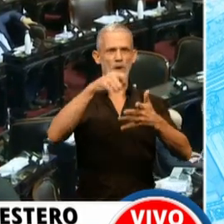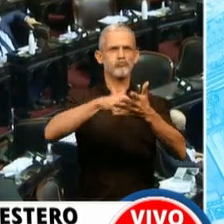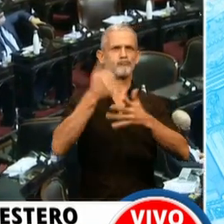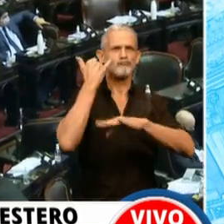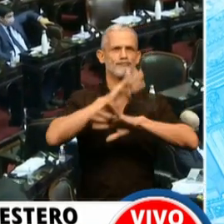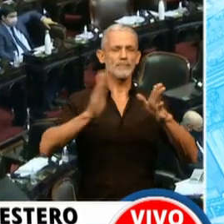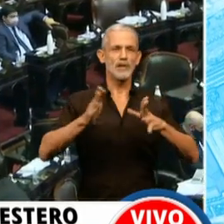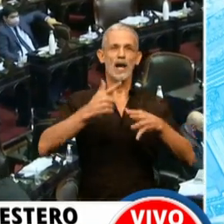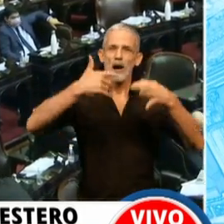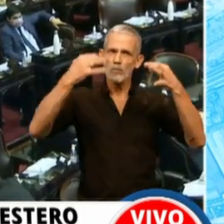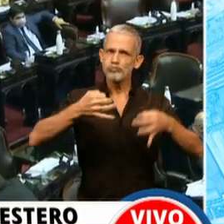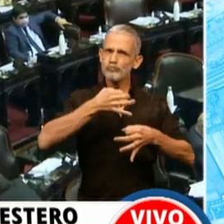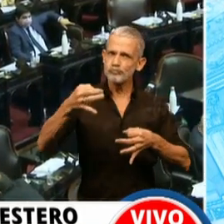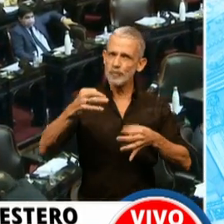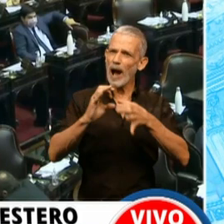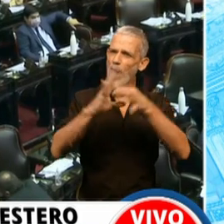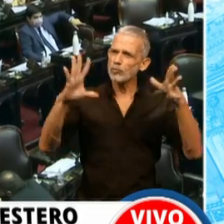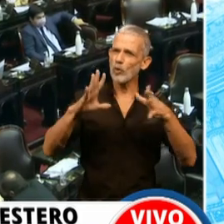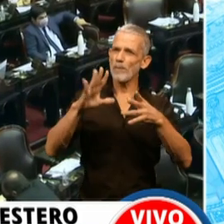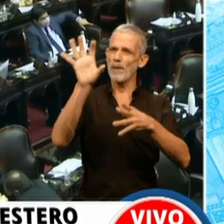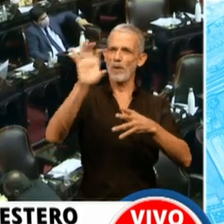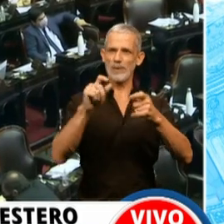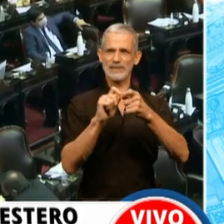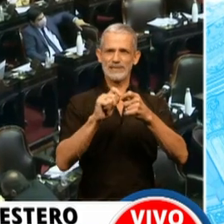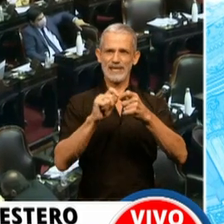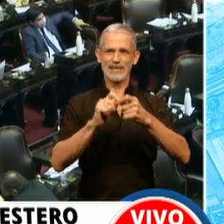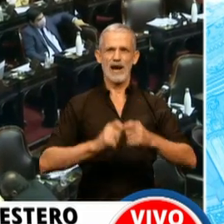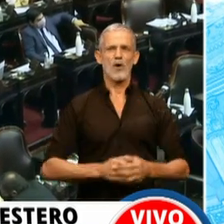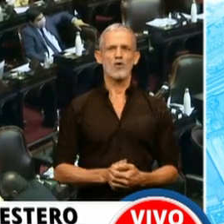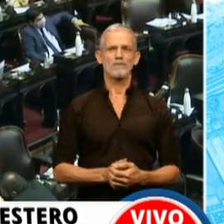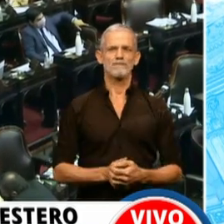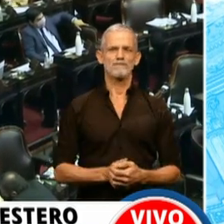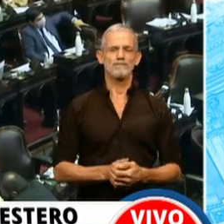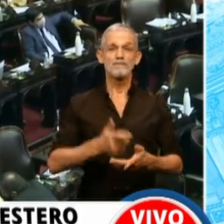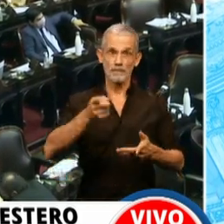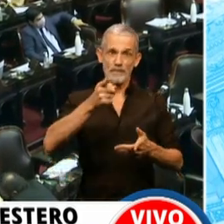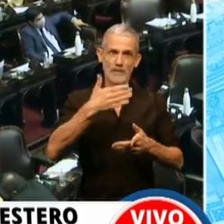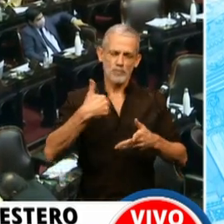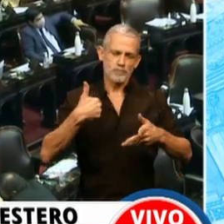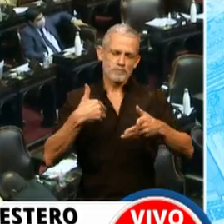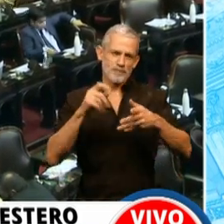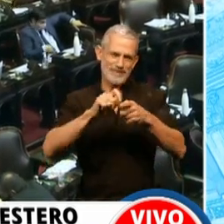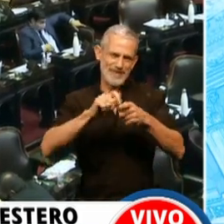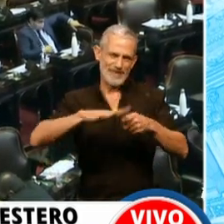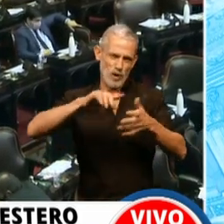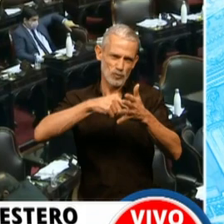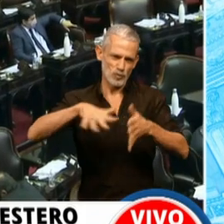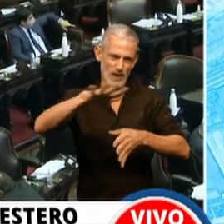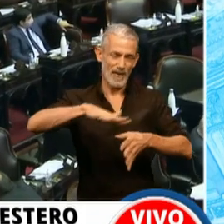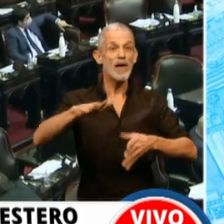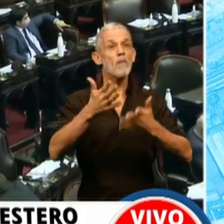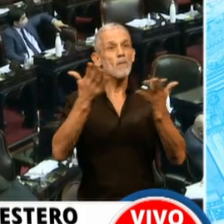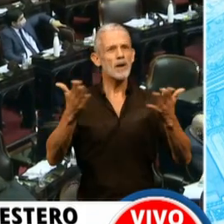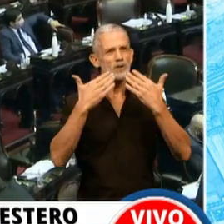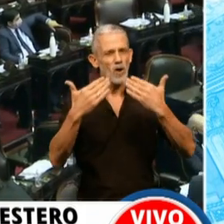establece realmente una autonomía fuerte en esta madre de ciudad de santiago del estero por